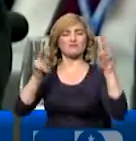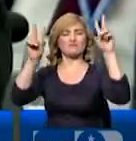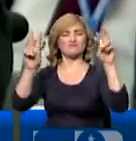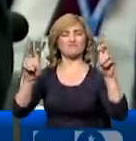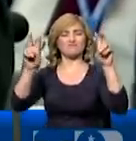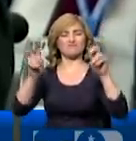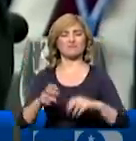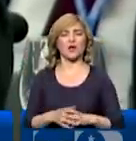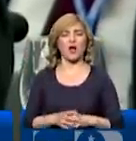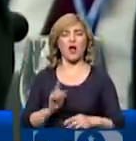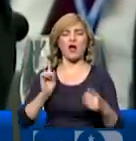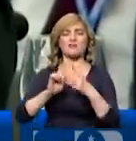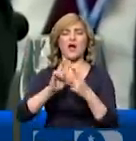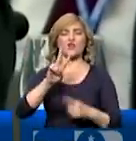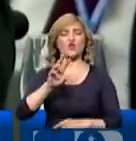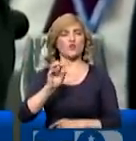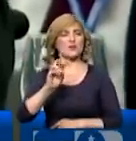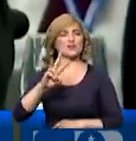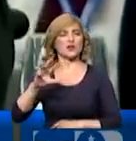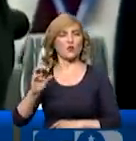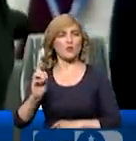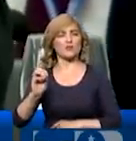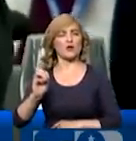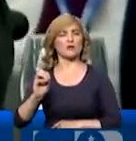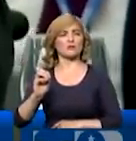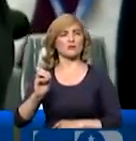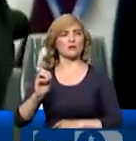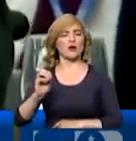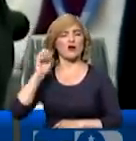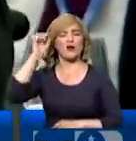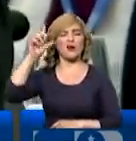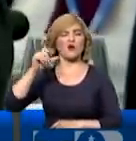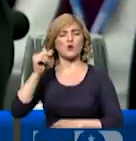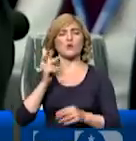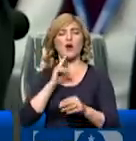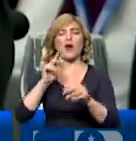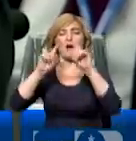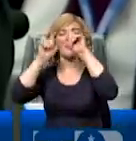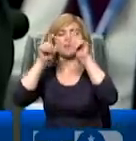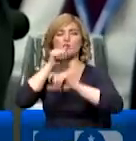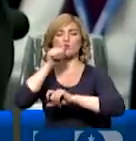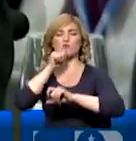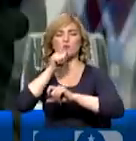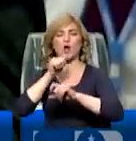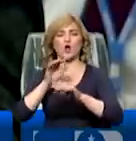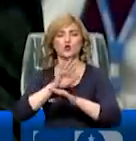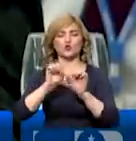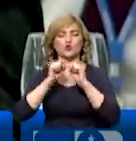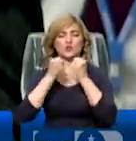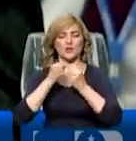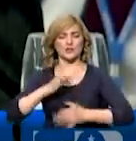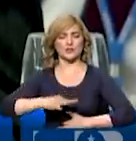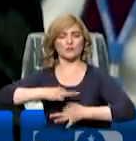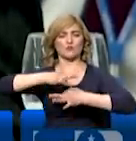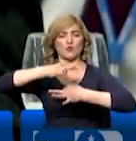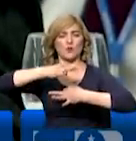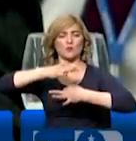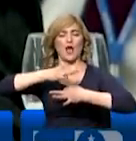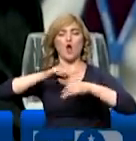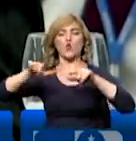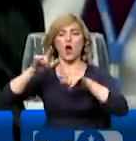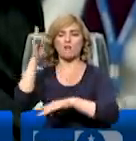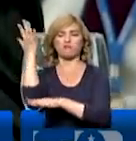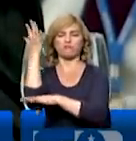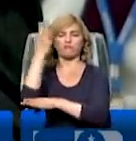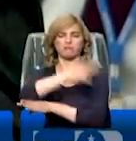descarbonización al 2050 que involucra al gobierno, al sector privado y a la sociedad civil. Vamos a fortalecer las áreas